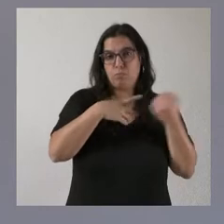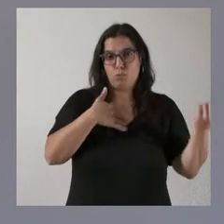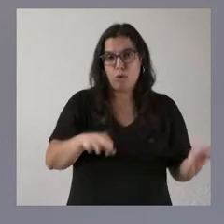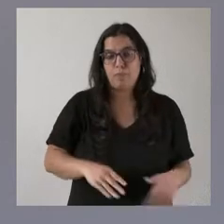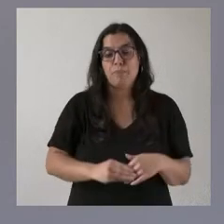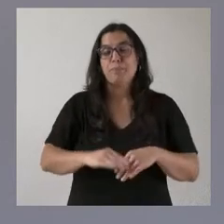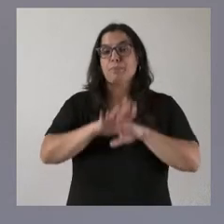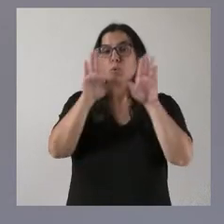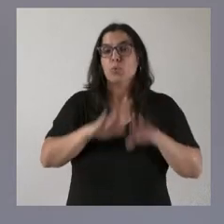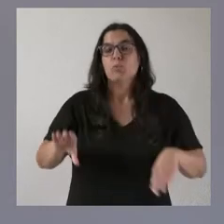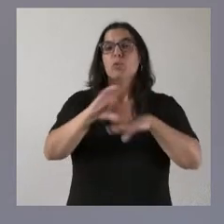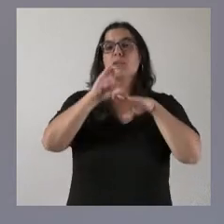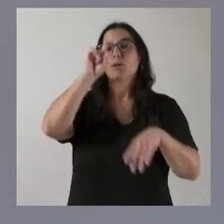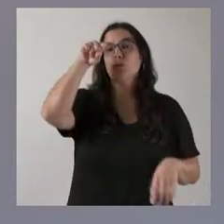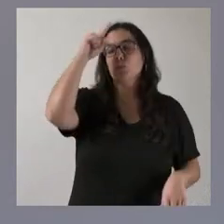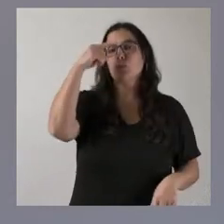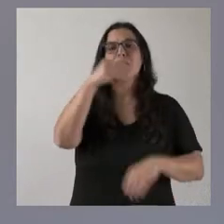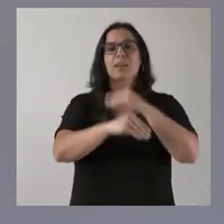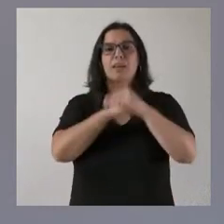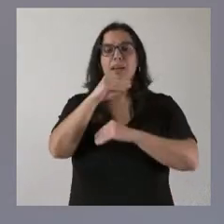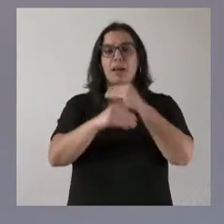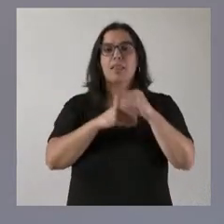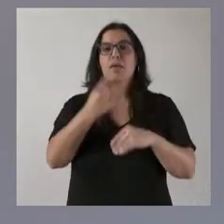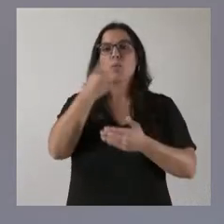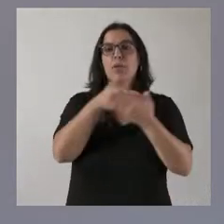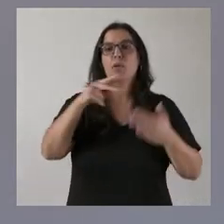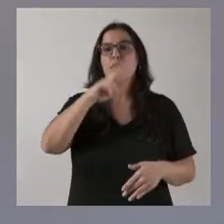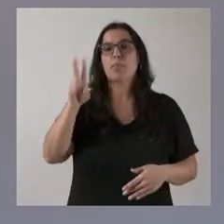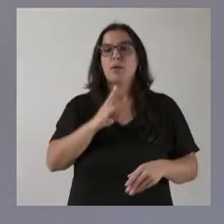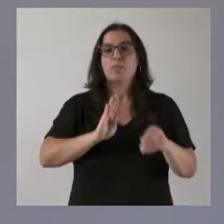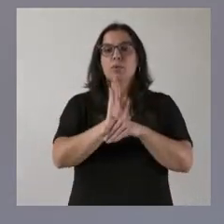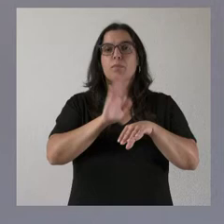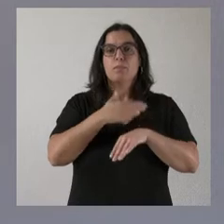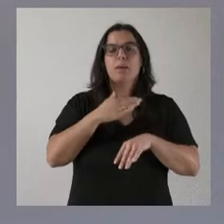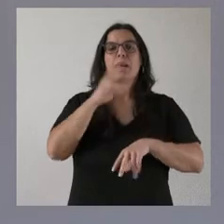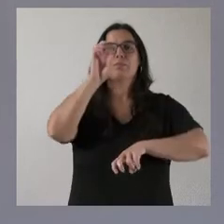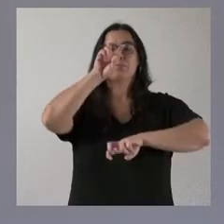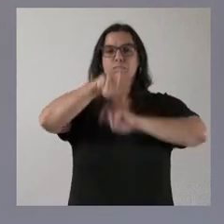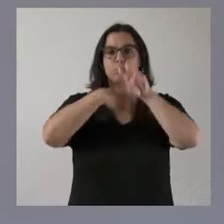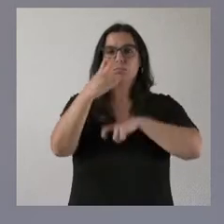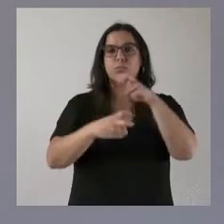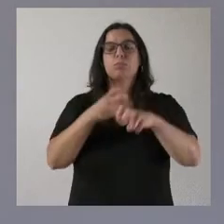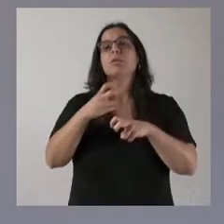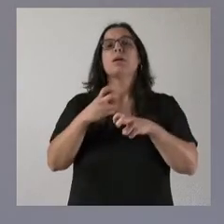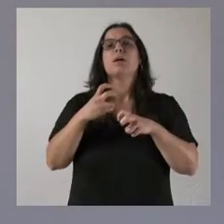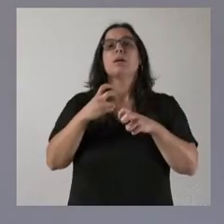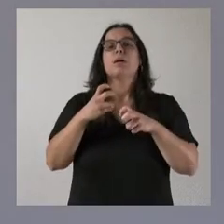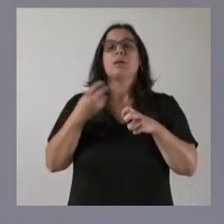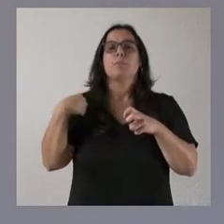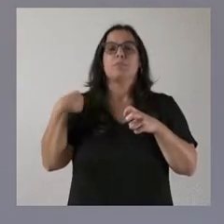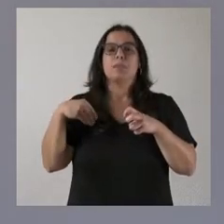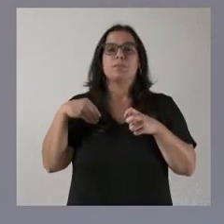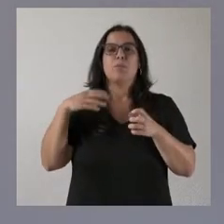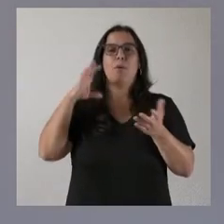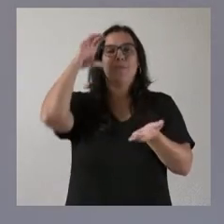cultura lo que hace es un millón de euros para intervenciones en el monasterio de Nuestra Señora del Prado de Valladolid fundamentalmente todo lo que tiene que ver